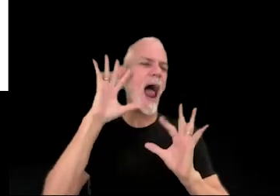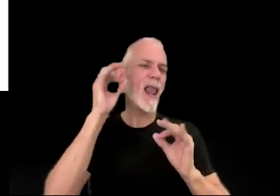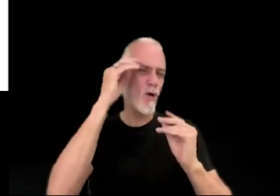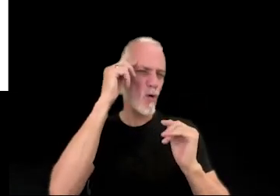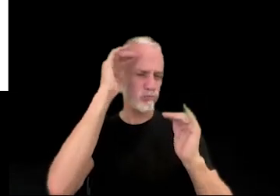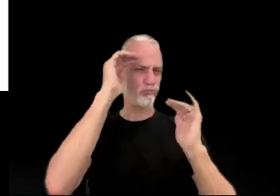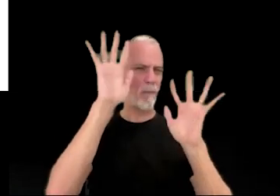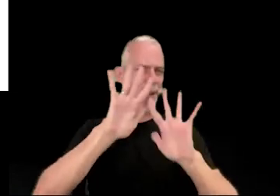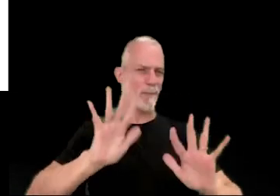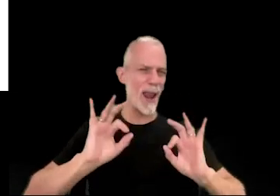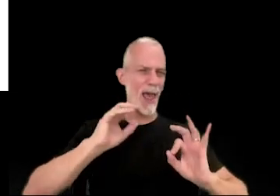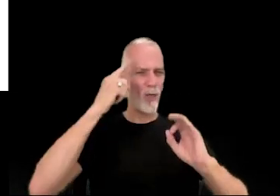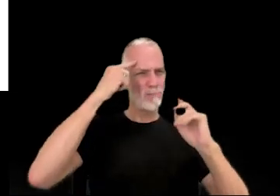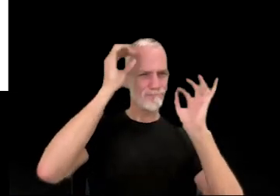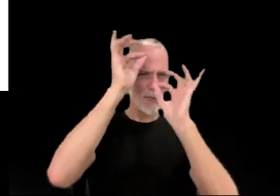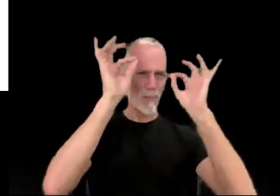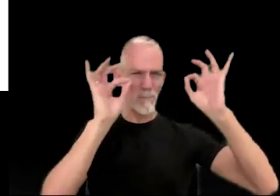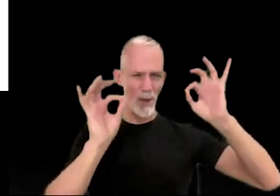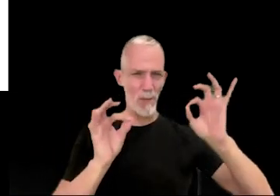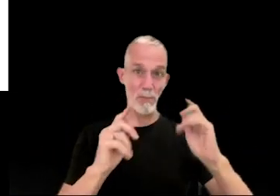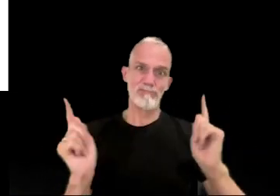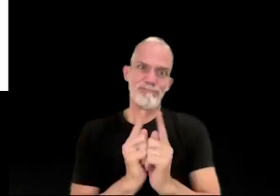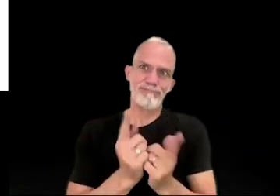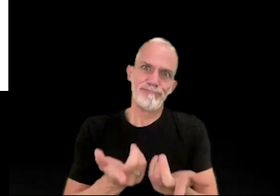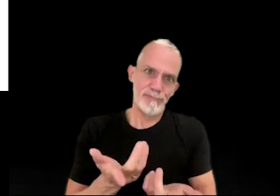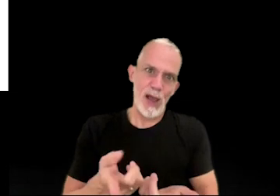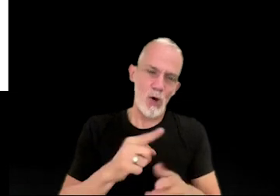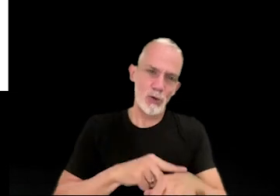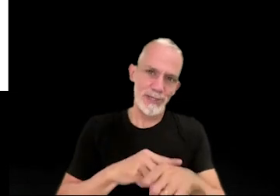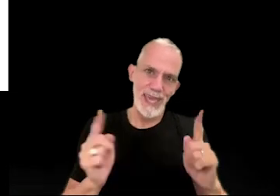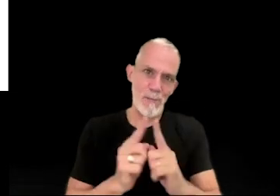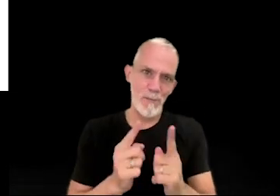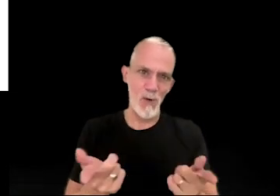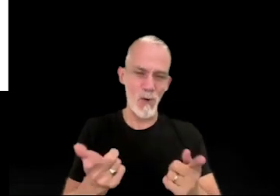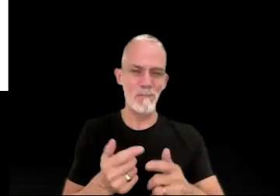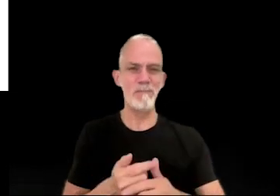pero bueno, para simplificar un poco la exposición y para también